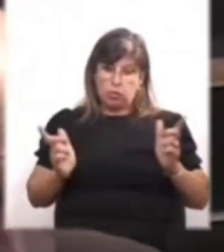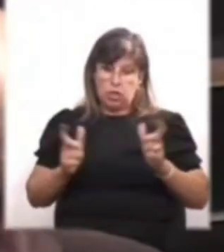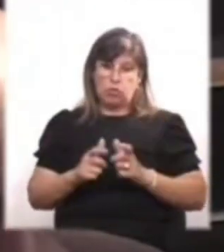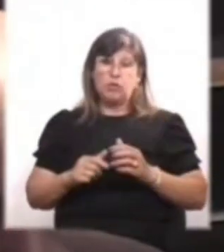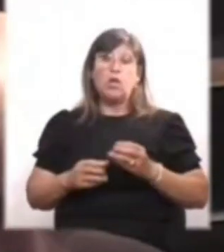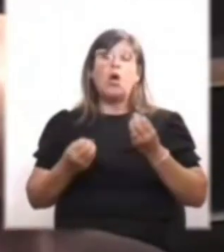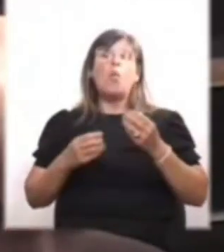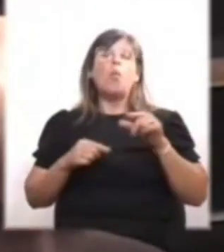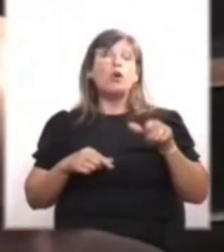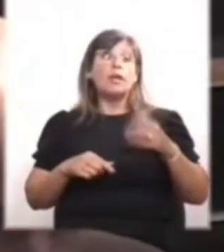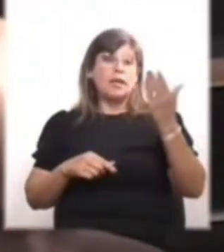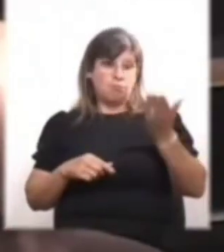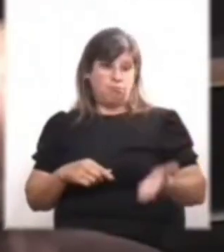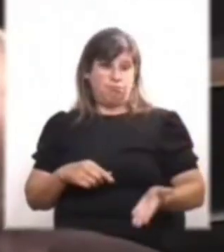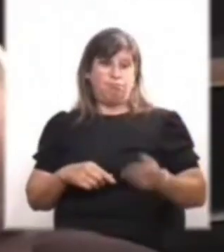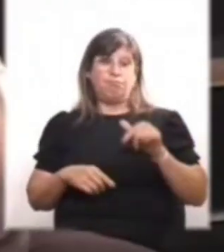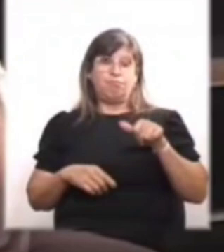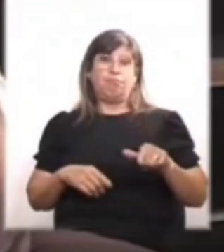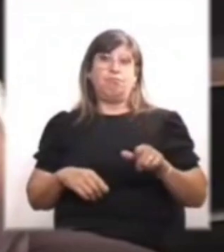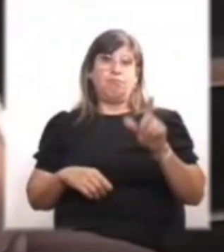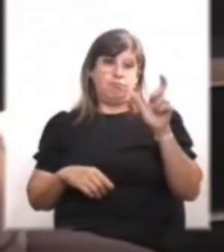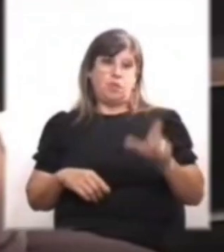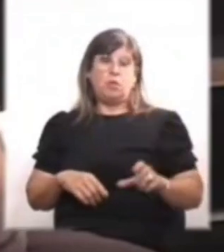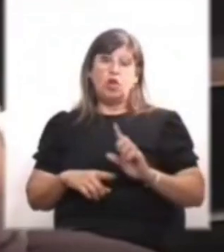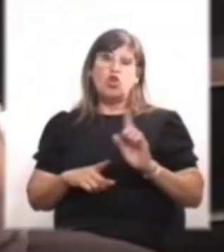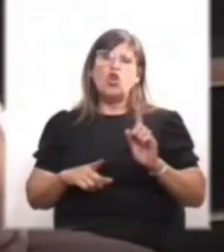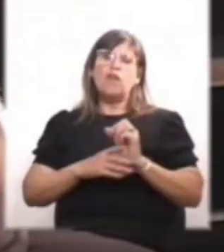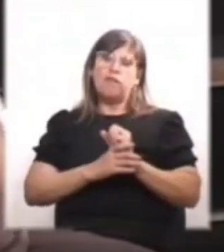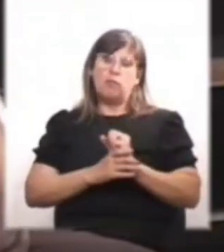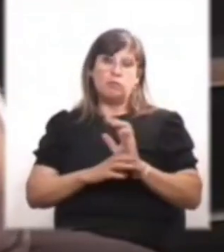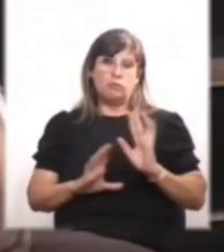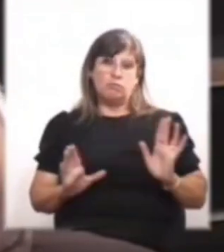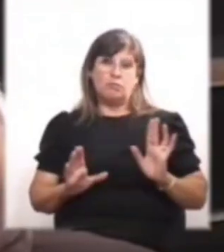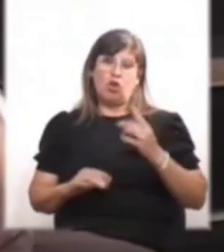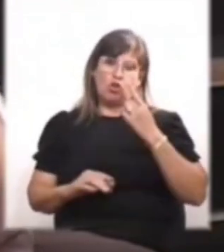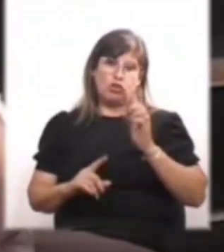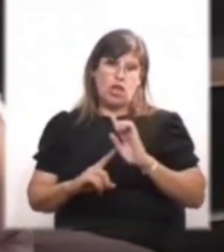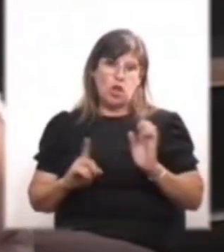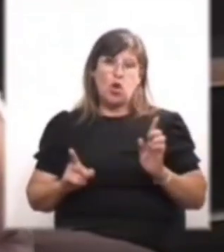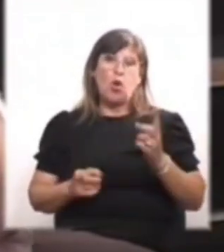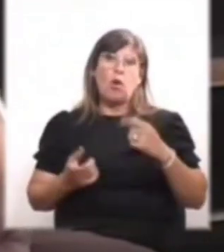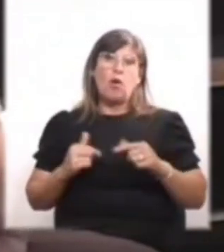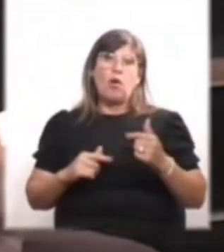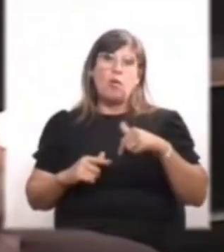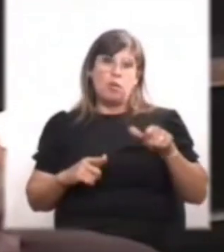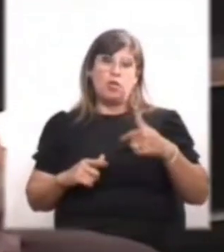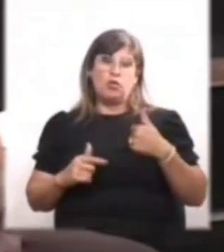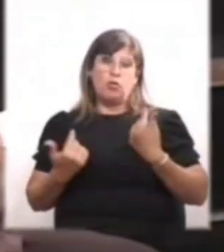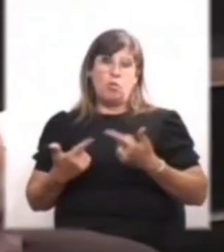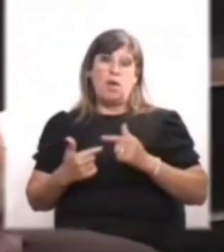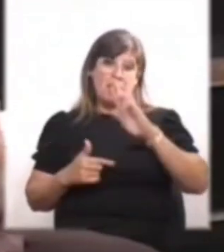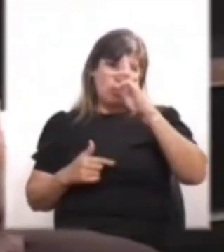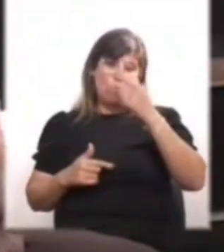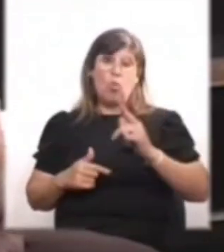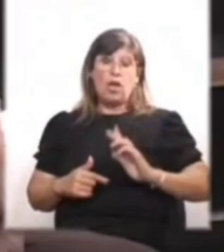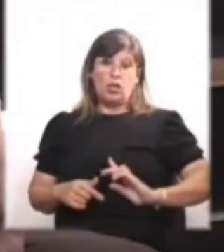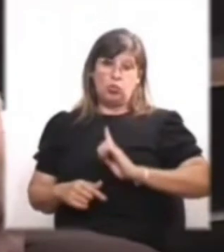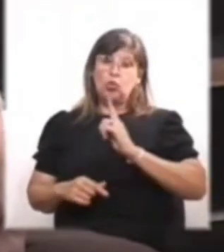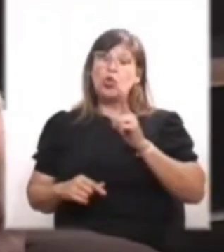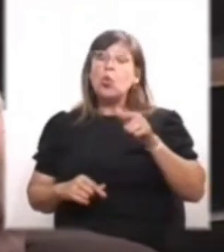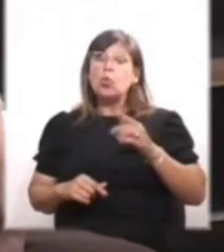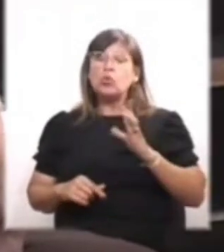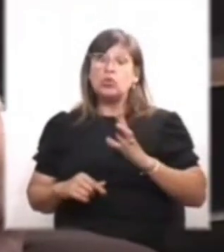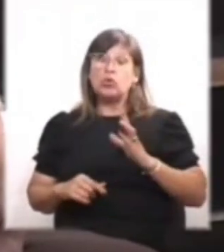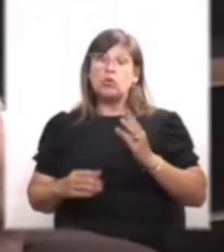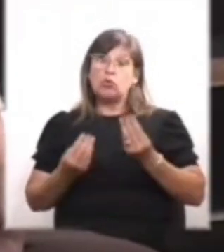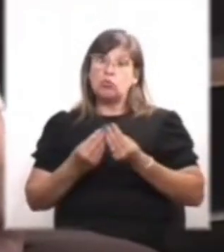porque Gudinas es una persona tal vez no tan conocida, pero yo diría que es un orgullo para el Uruguay, como tantos profesionales